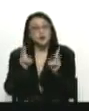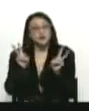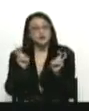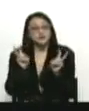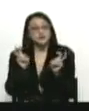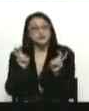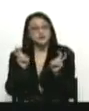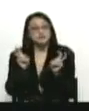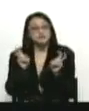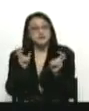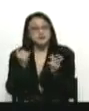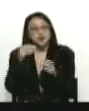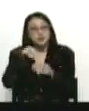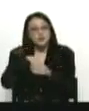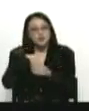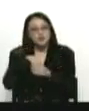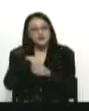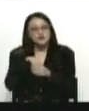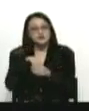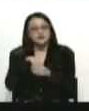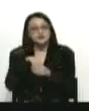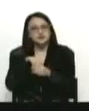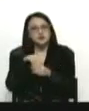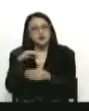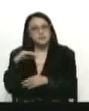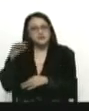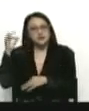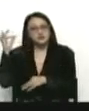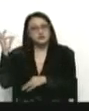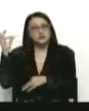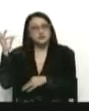pero teníamos por dentro el bagaje espiritual,